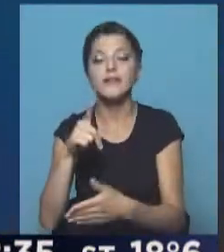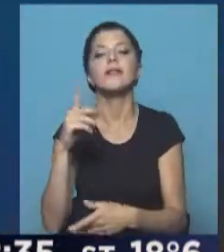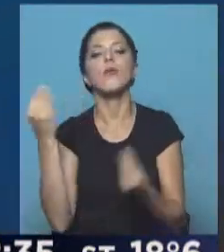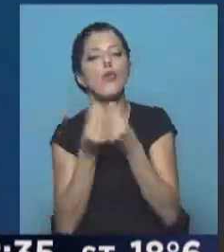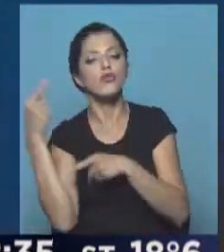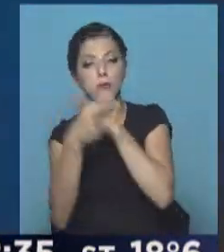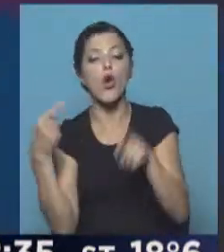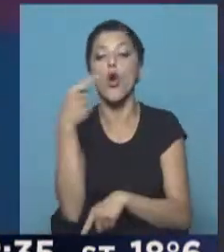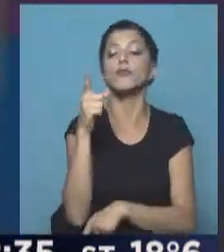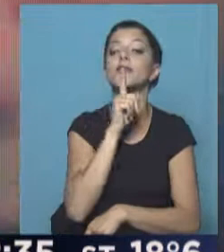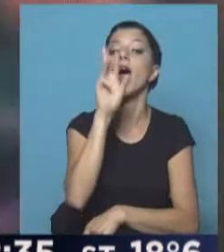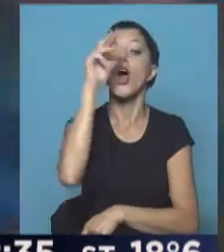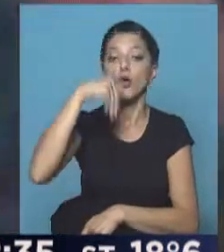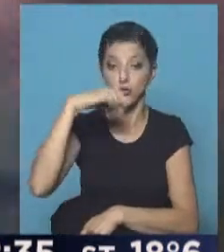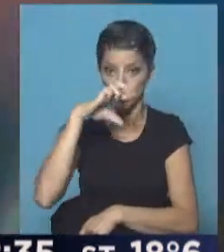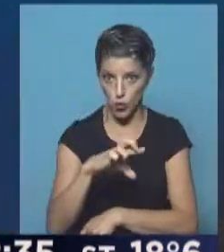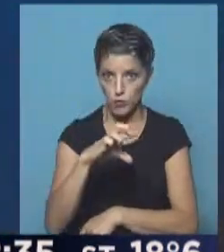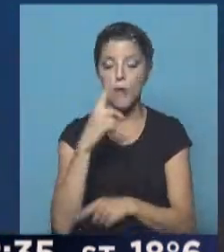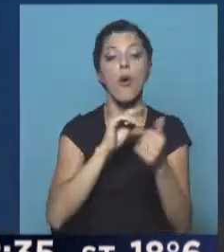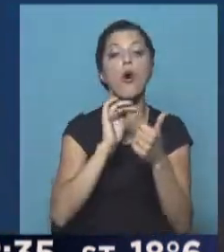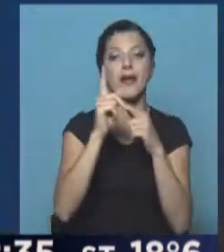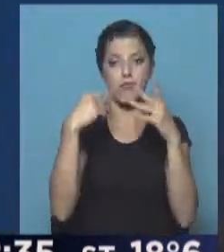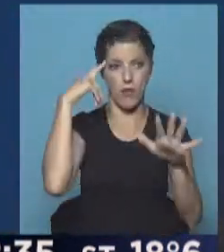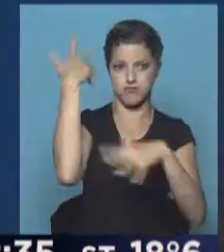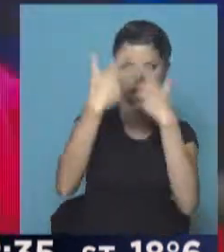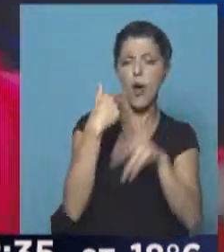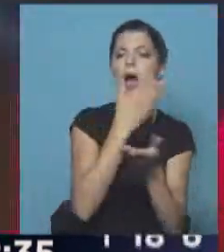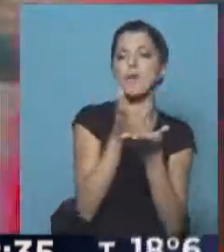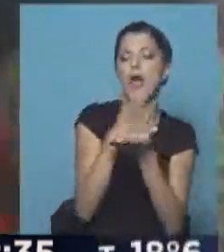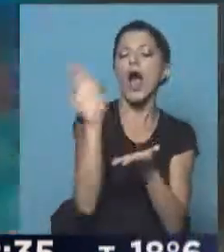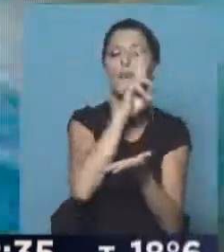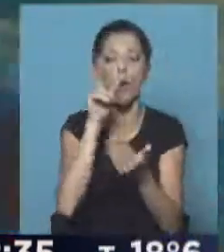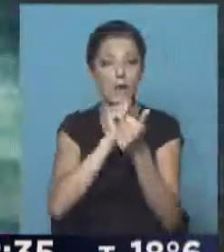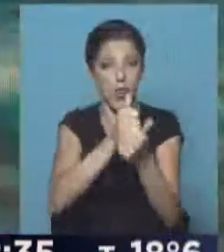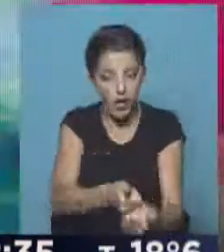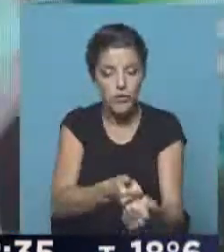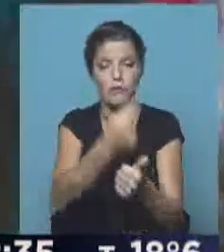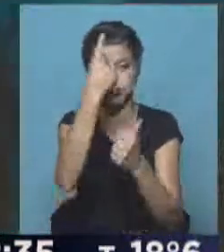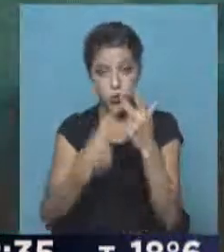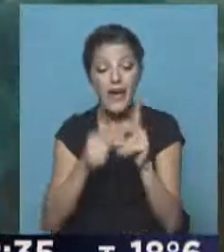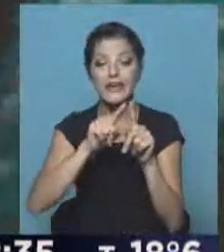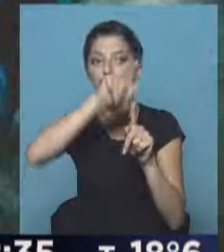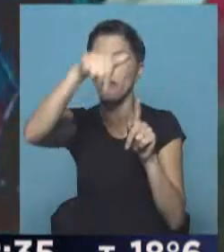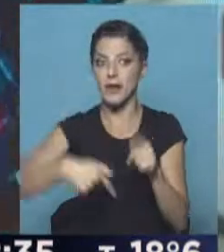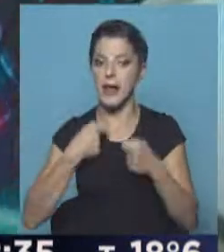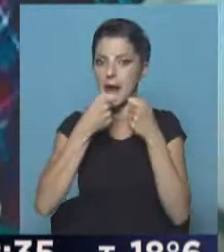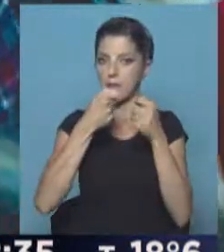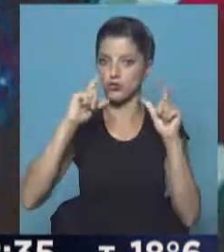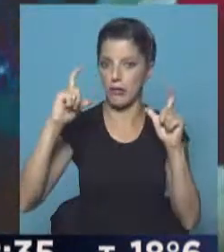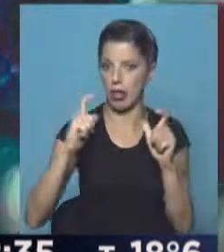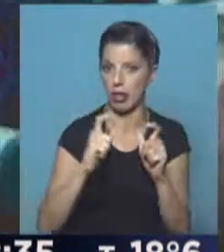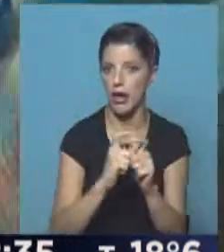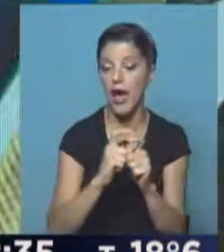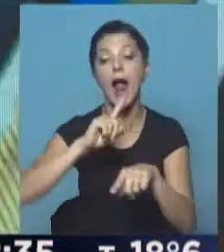republicano Donald Trump por acoso sexual, escándalos sexuales también, lo están haciendo perder terreno en las encuestas frente a la demócrata